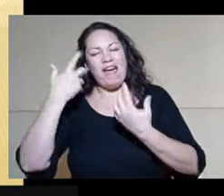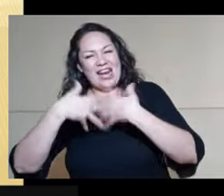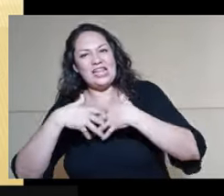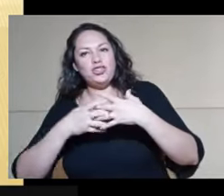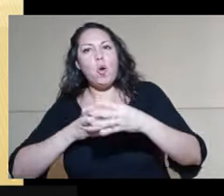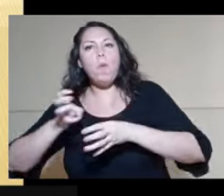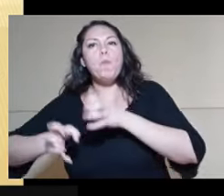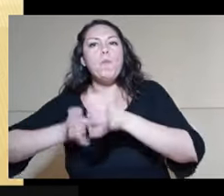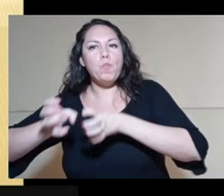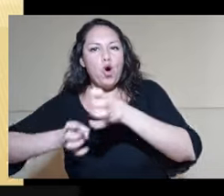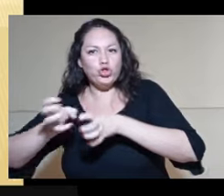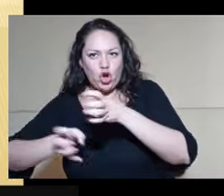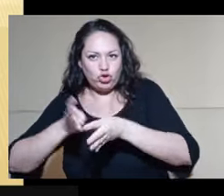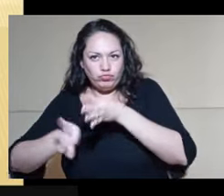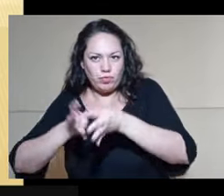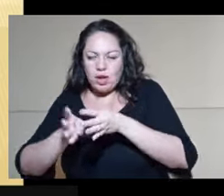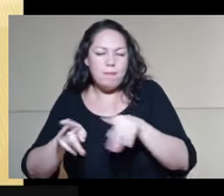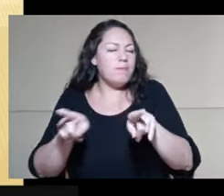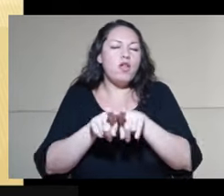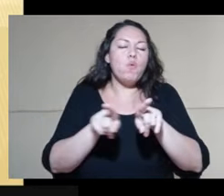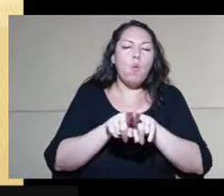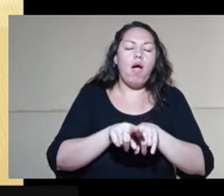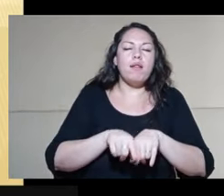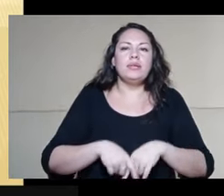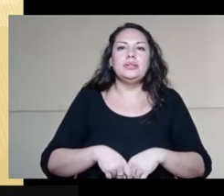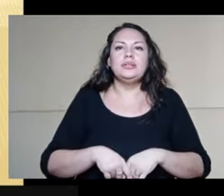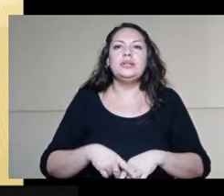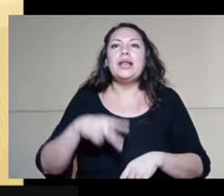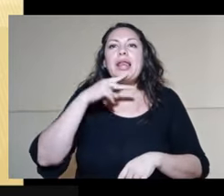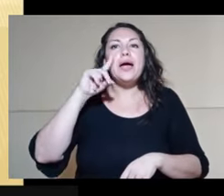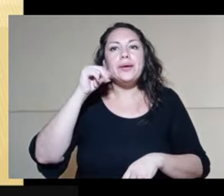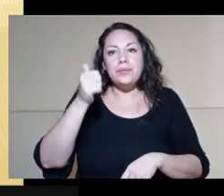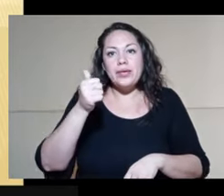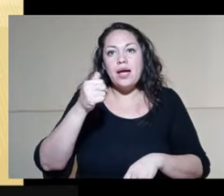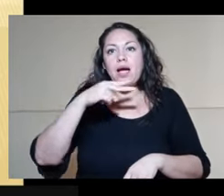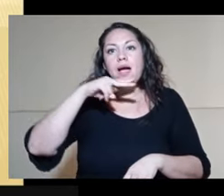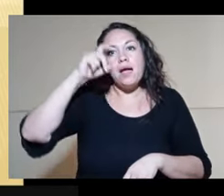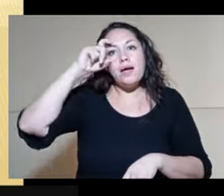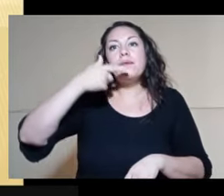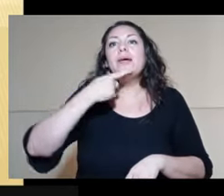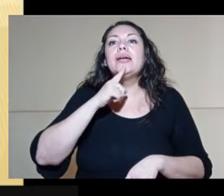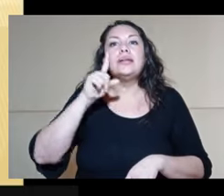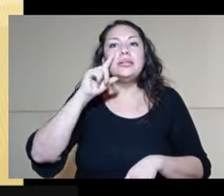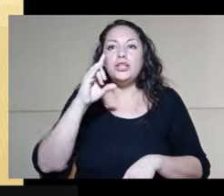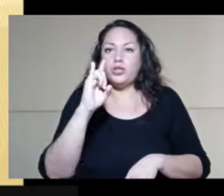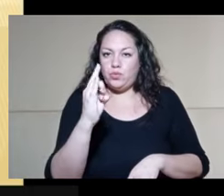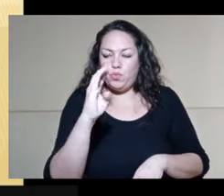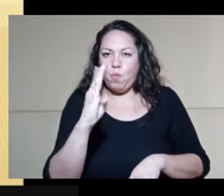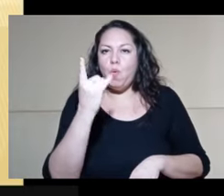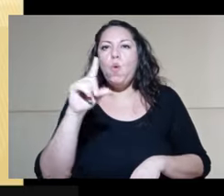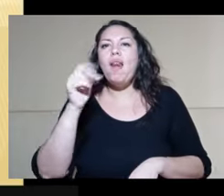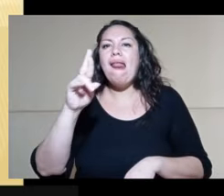asociamos con lo motor, pero acuérdense que la vía vestibular, yo en la última clase les dije que la vía vestibular llegaba ¿a dónde? A la corteza somatosensorial,